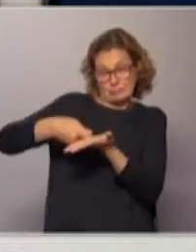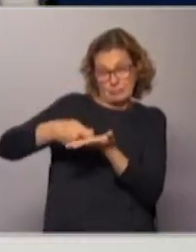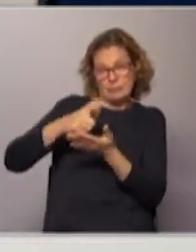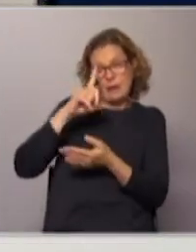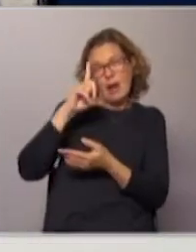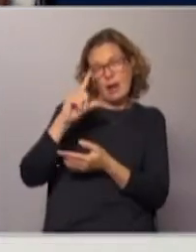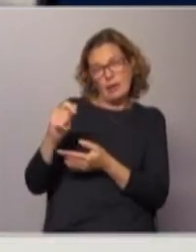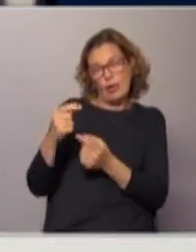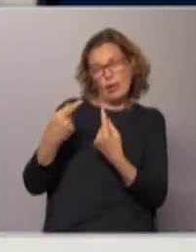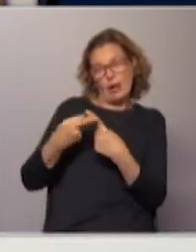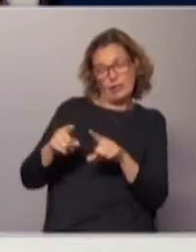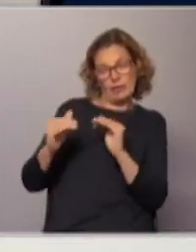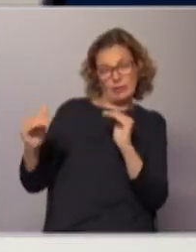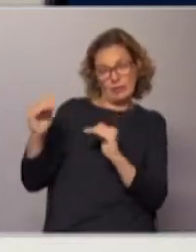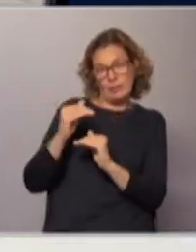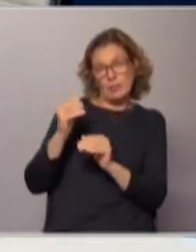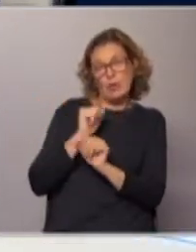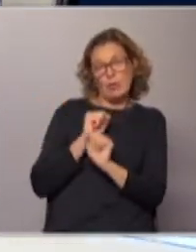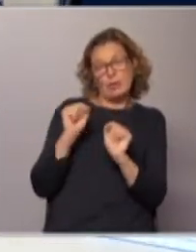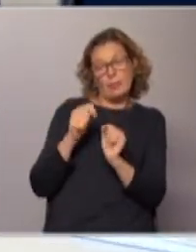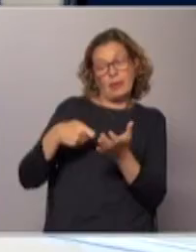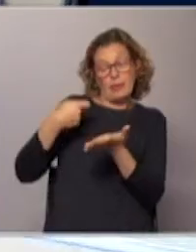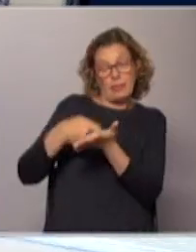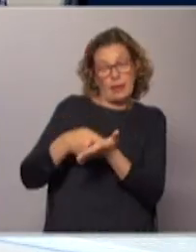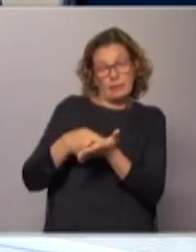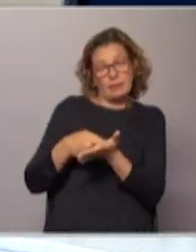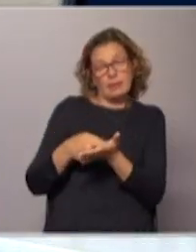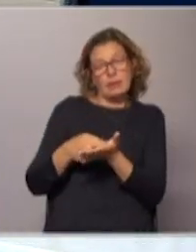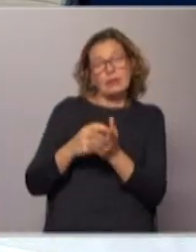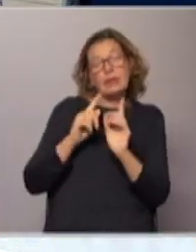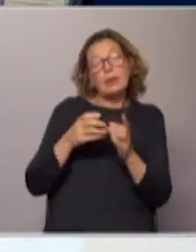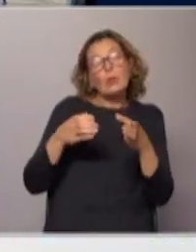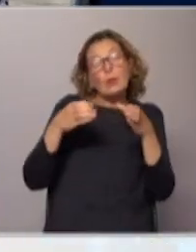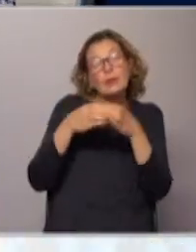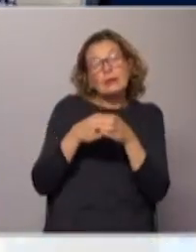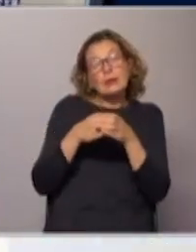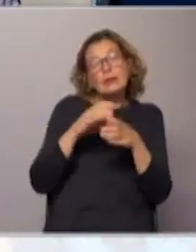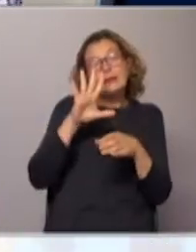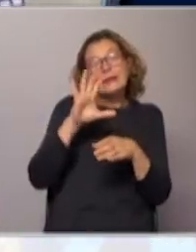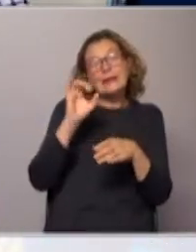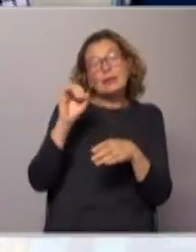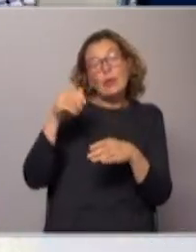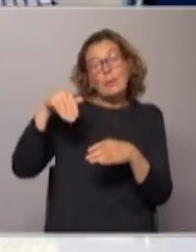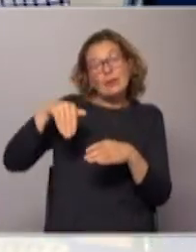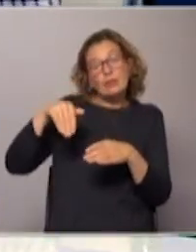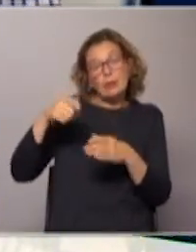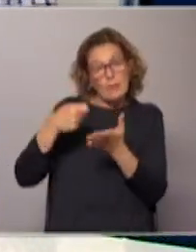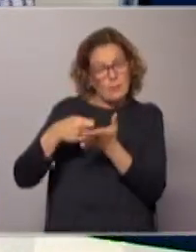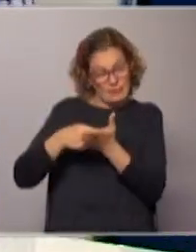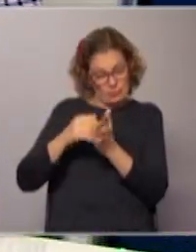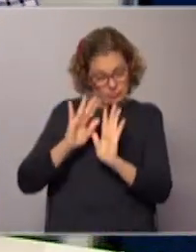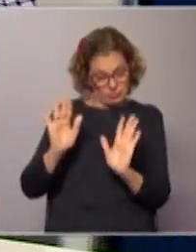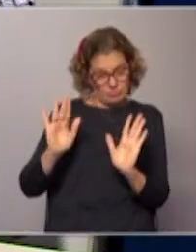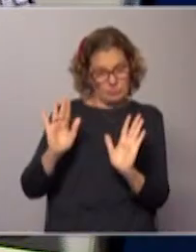lejos de compensar esa diferencia pero es lo que se puede razonar después hay una partida 500 millones de pesos repuesto pesos y